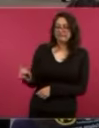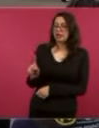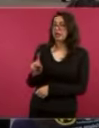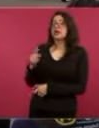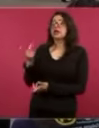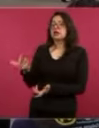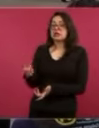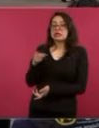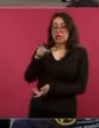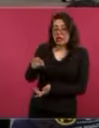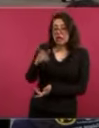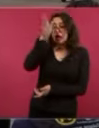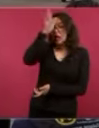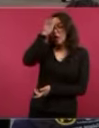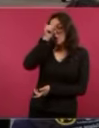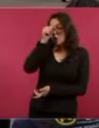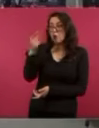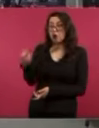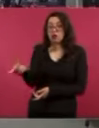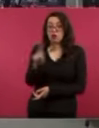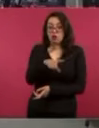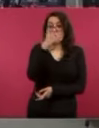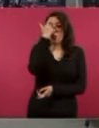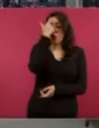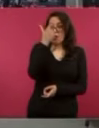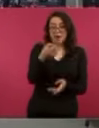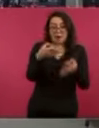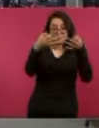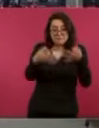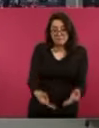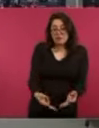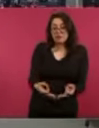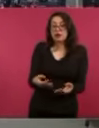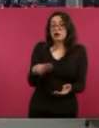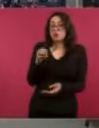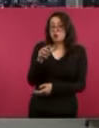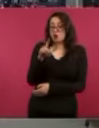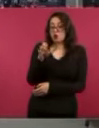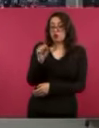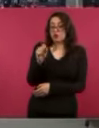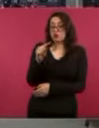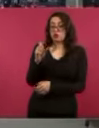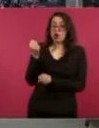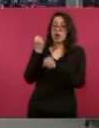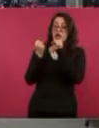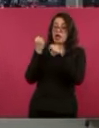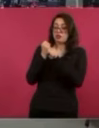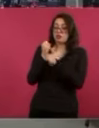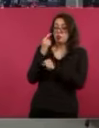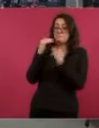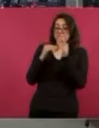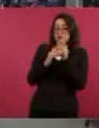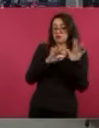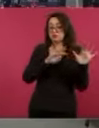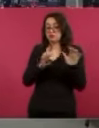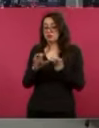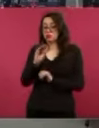Fox firmó un convenio con el creador primigenio Modesto Vázquez en 1992,